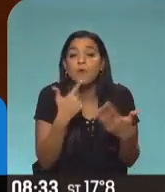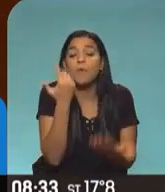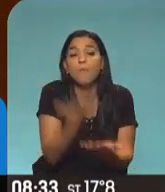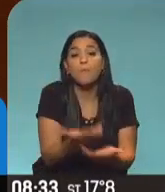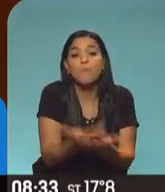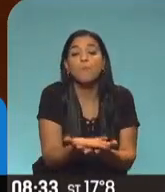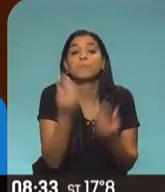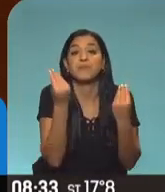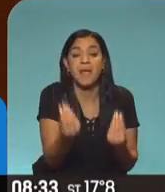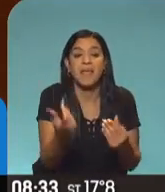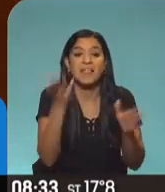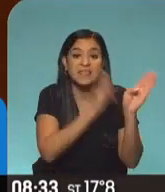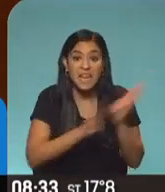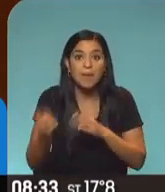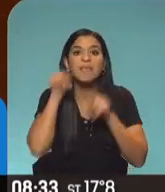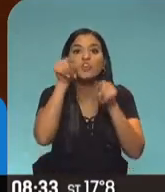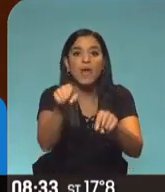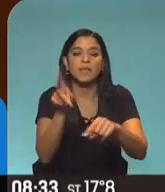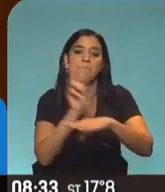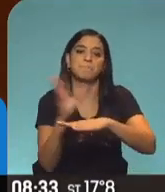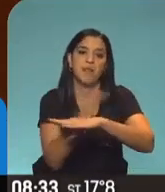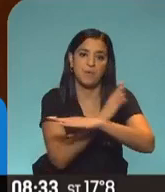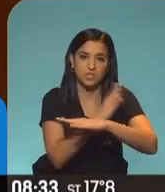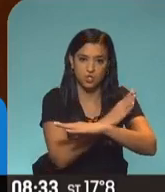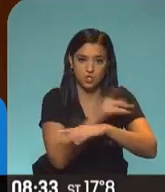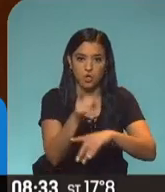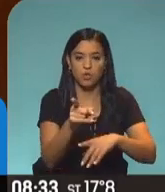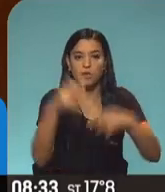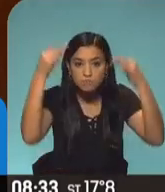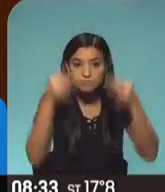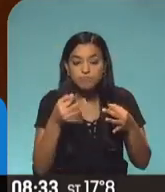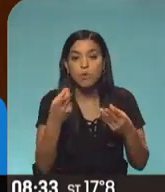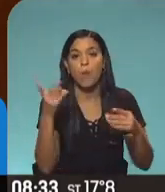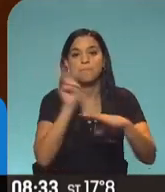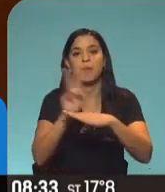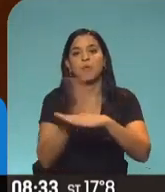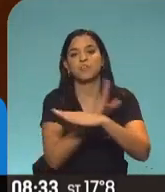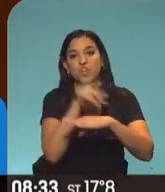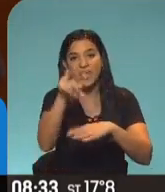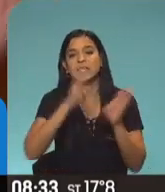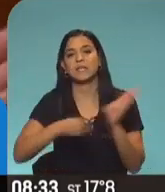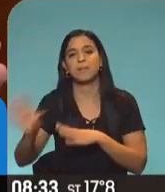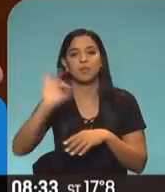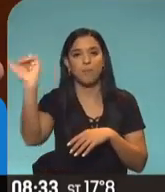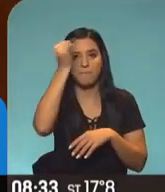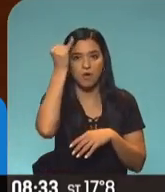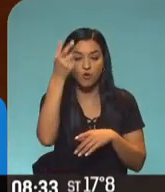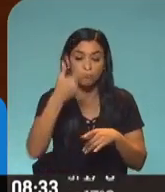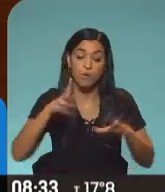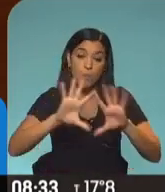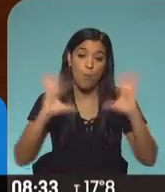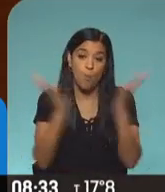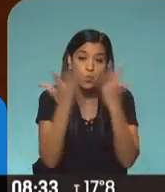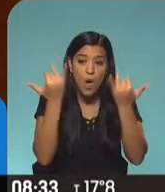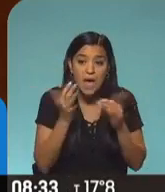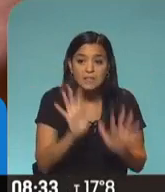que el tratamiento es la prevención. El verdadero, el eficaz, es la prevención. Y se empezó a reproducir en todo el mundo.